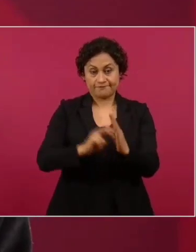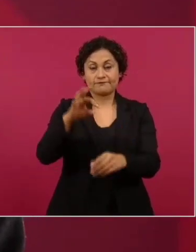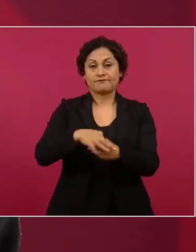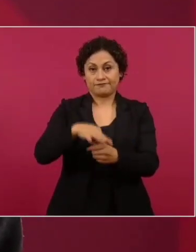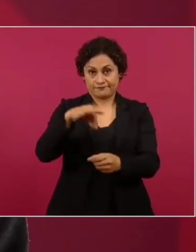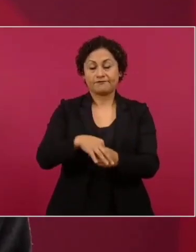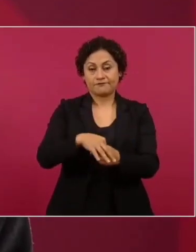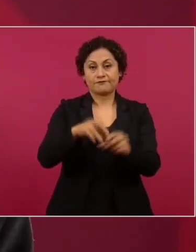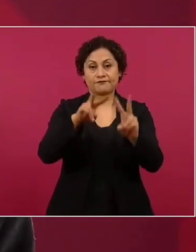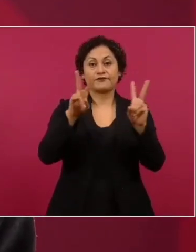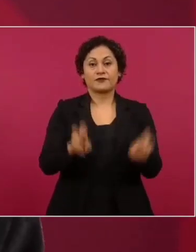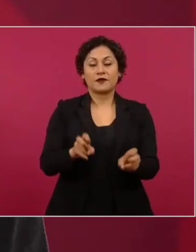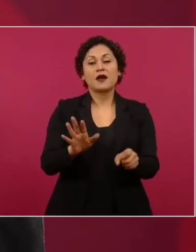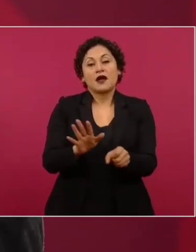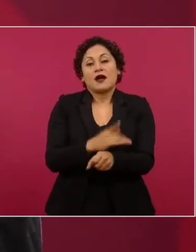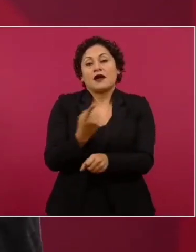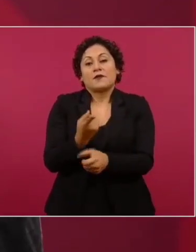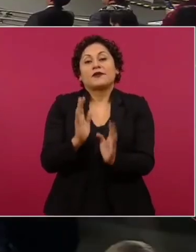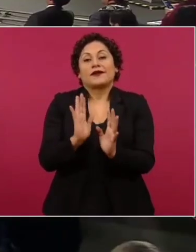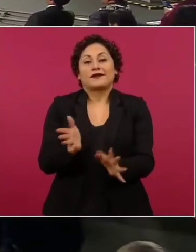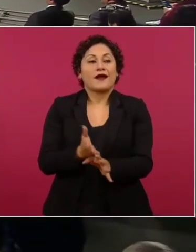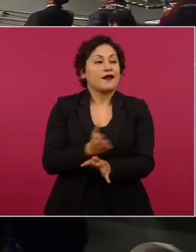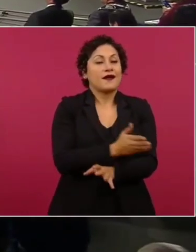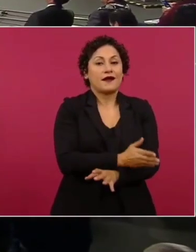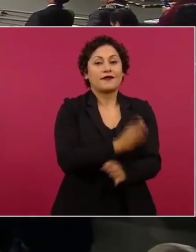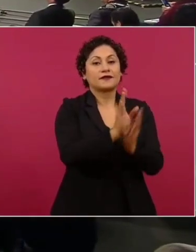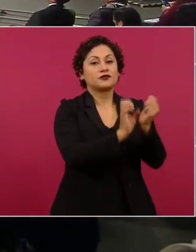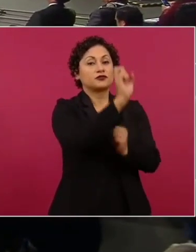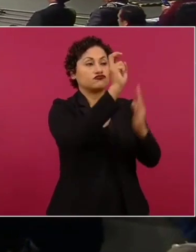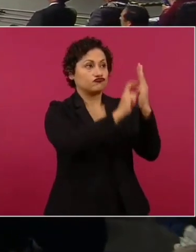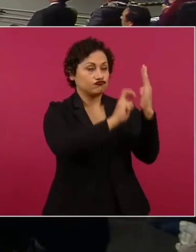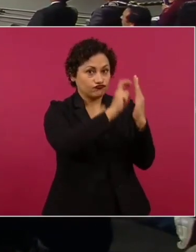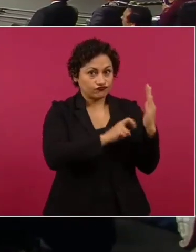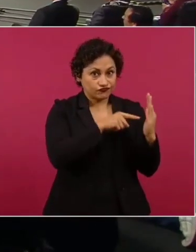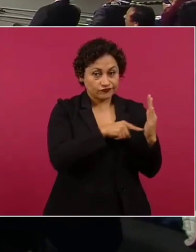porque la reforma constitucional, como lo hemos venido diciendo, requería